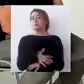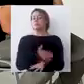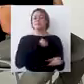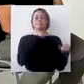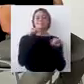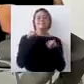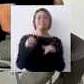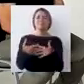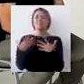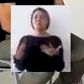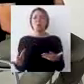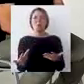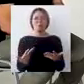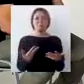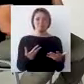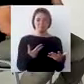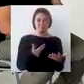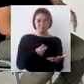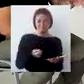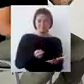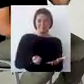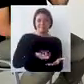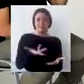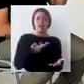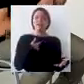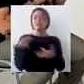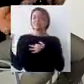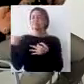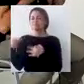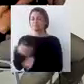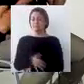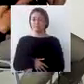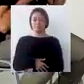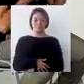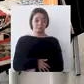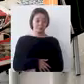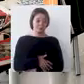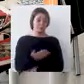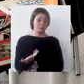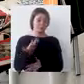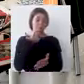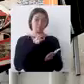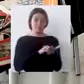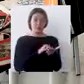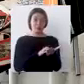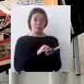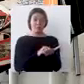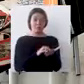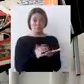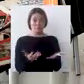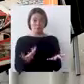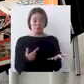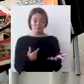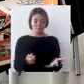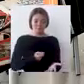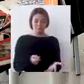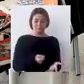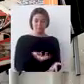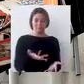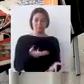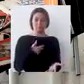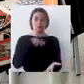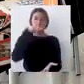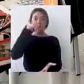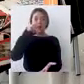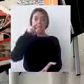esas fichas entonces? ¿Cómo funcionan esos dados? Bien. Ahí, por ejemplo, Carlos, mira, cuando Morir nos